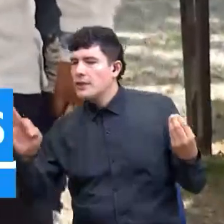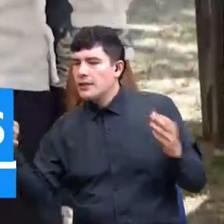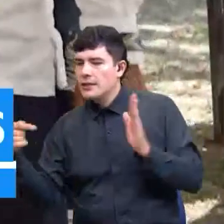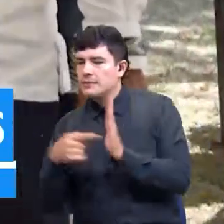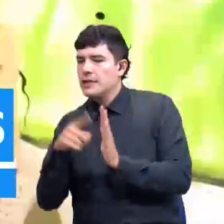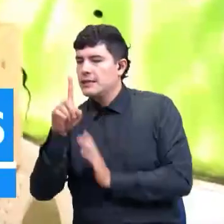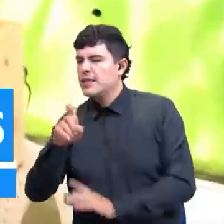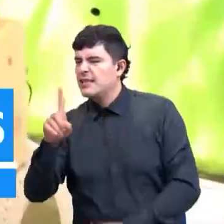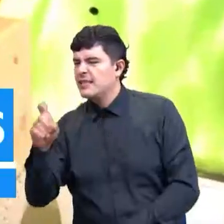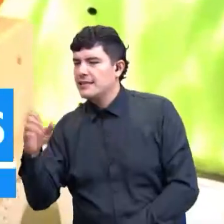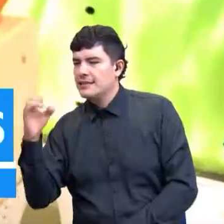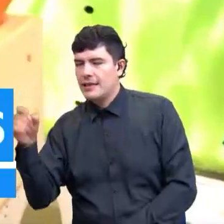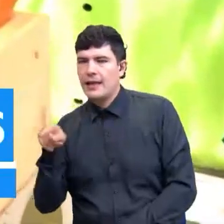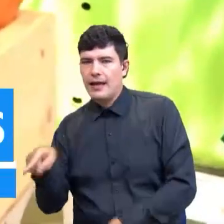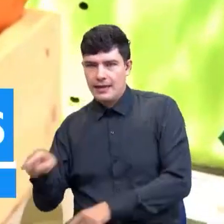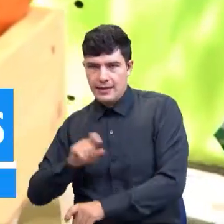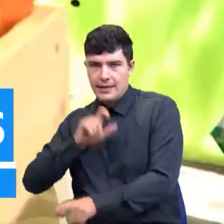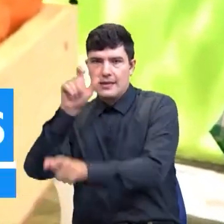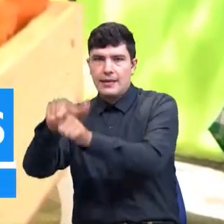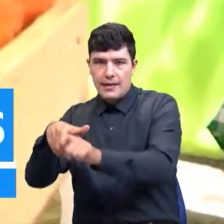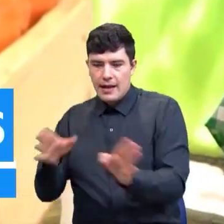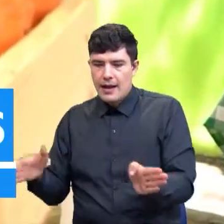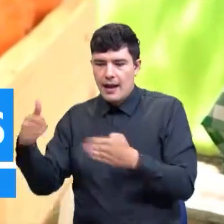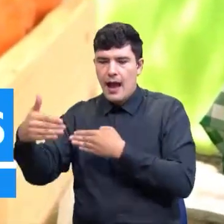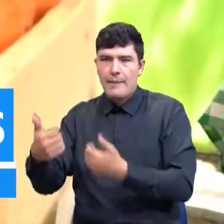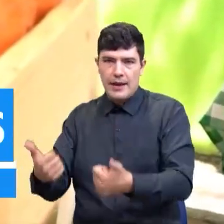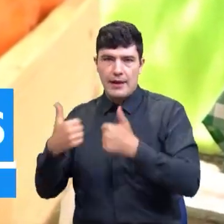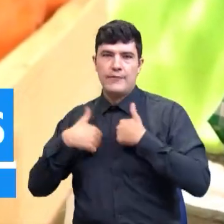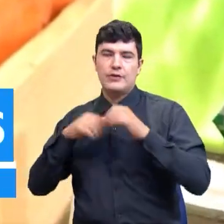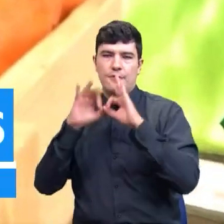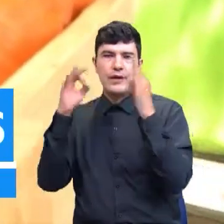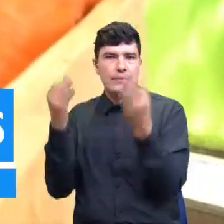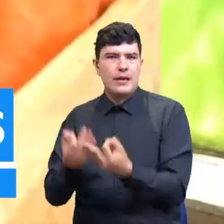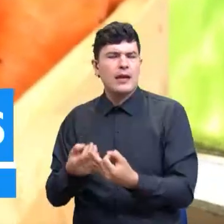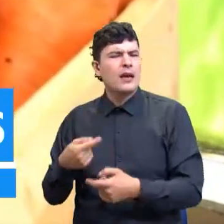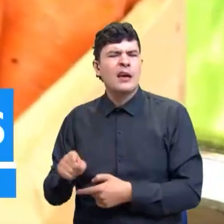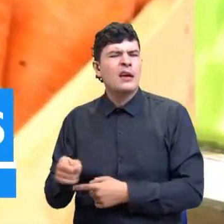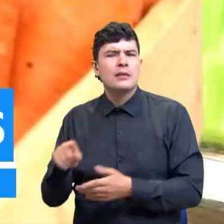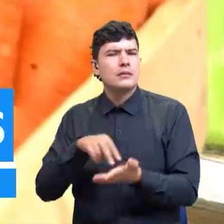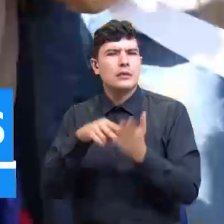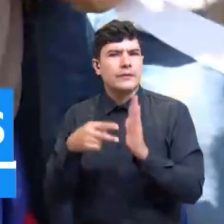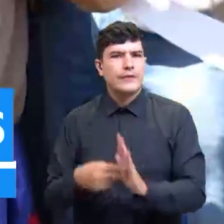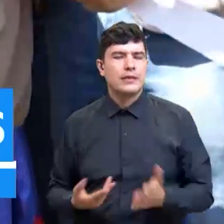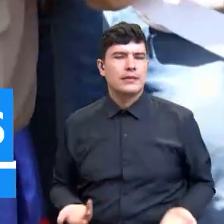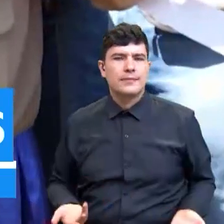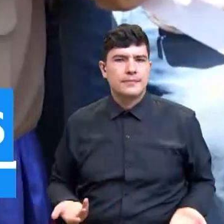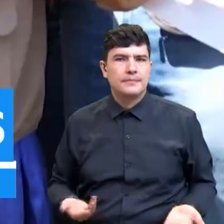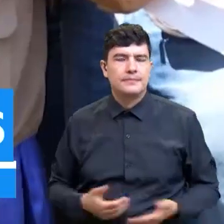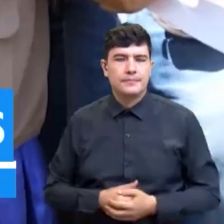453.660 están afiliados a las cajas de compensación familiar eso qué quiere decir que